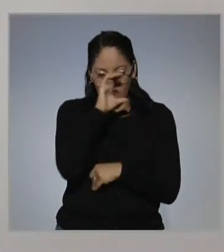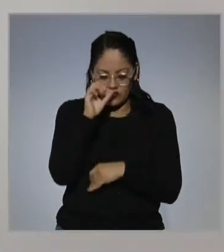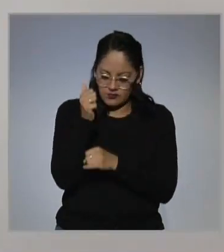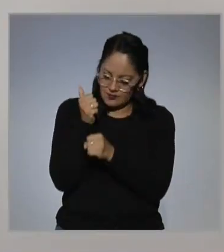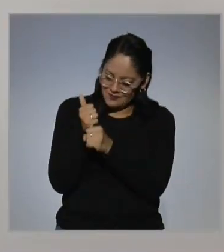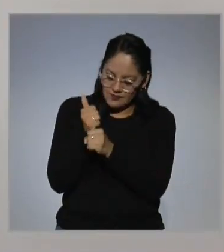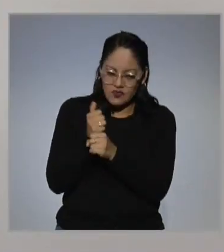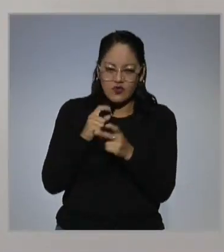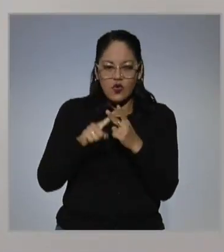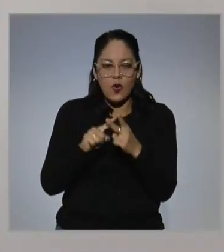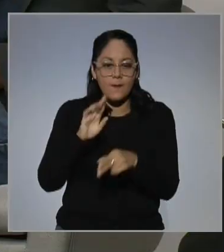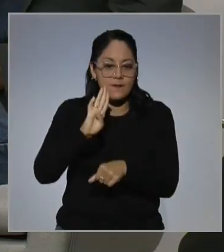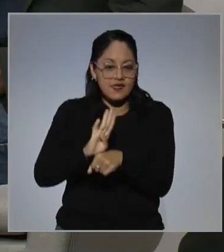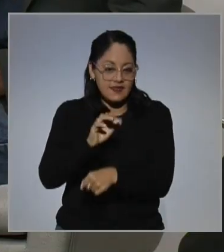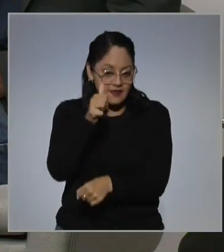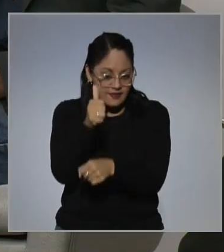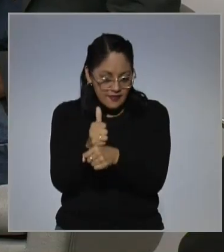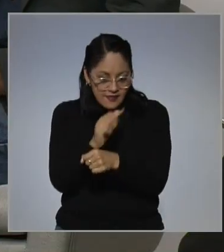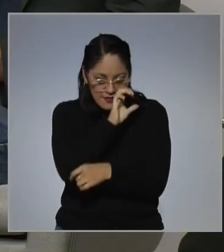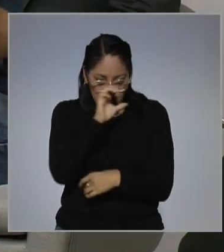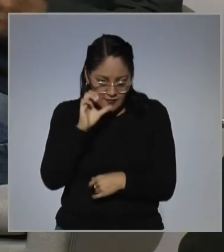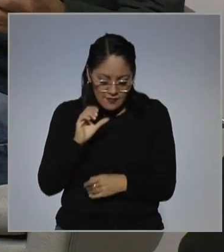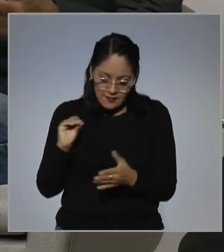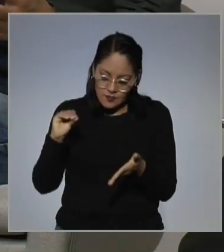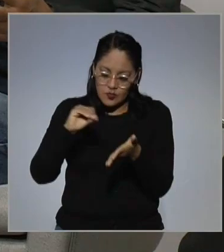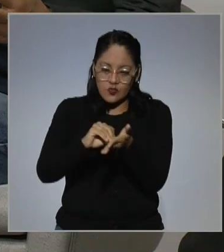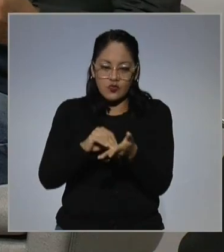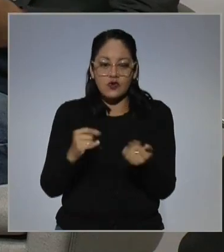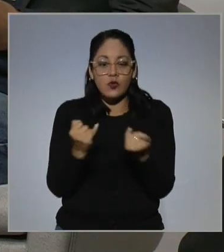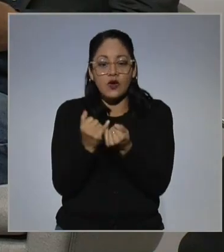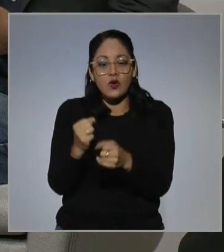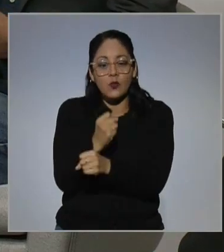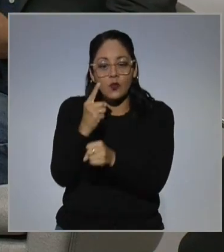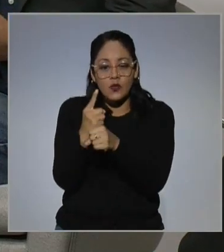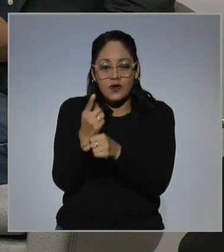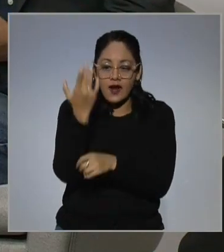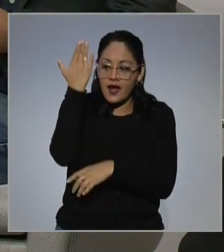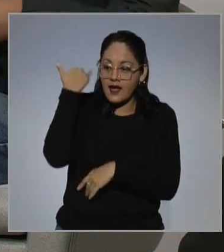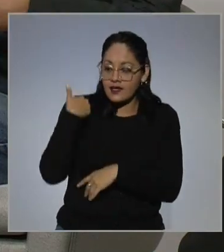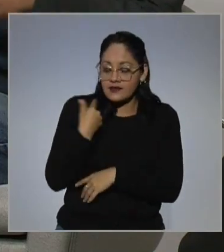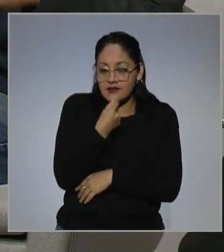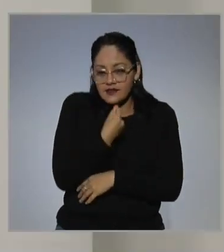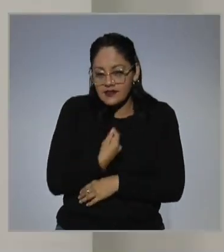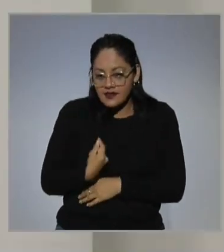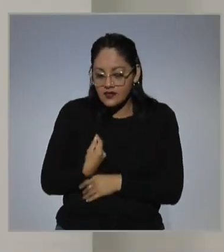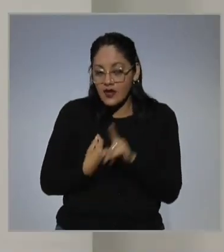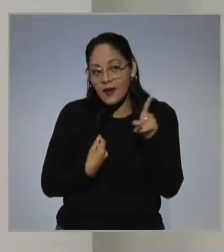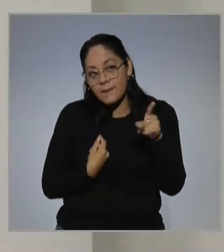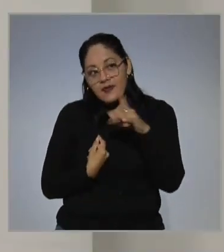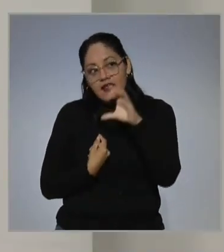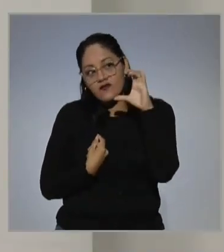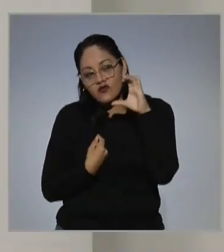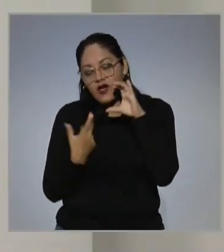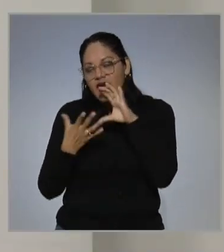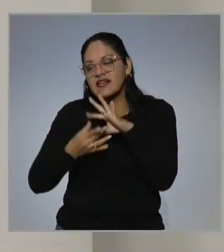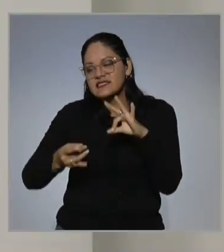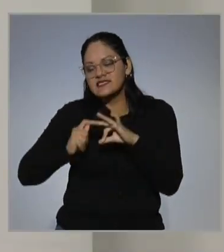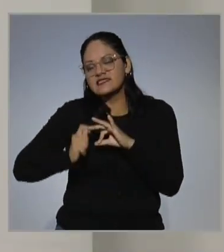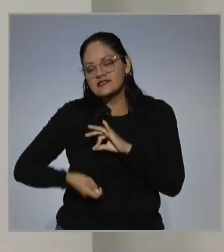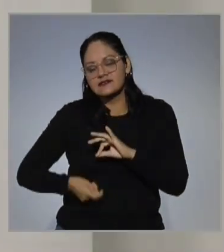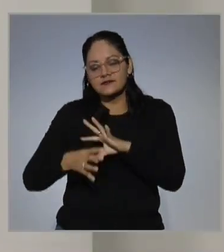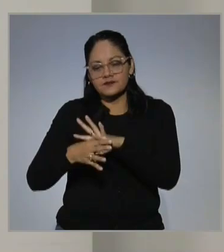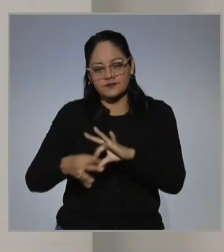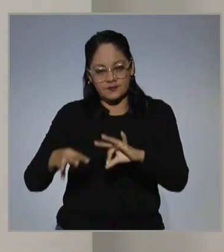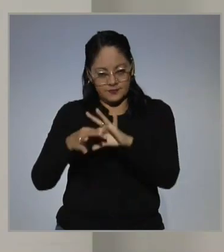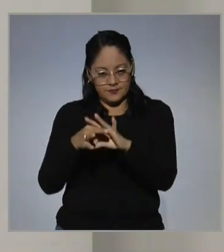abuela o del bisabuelo, la oportunidad de contarle a los más chiquitos quiénes eran, qué hicieron, hasta